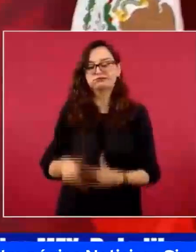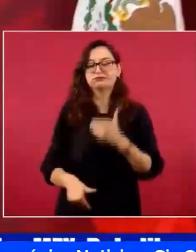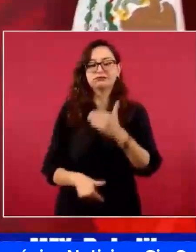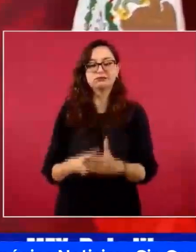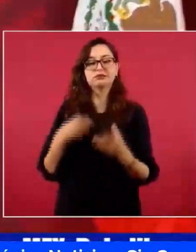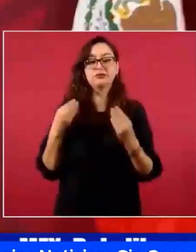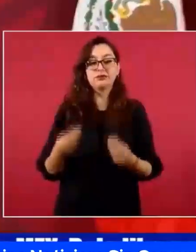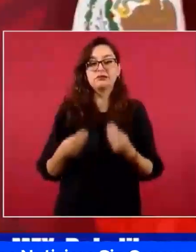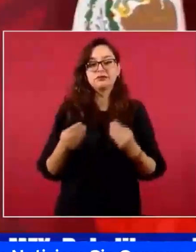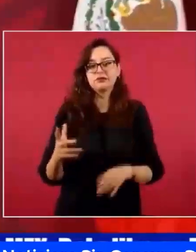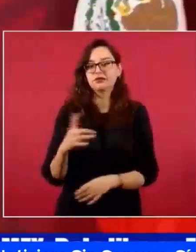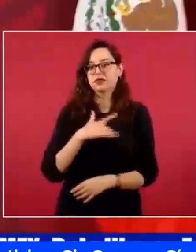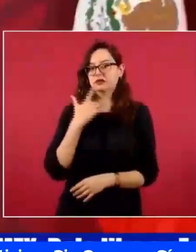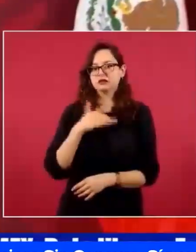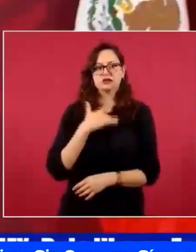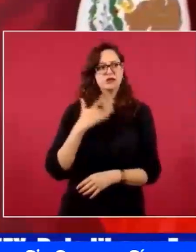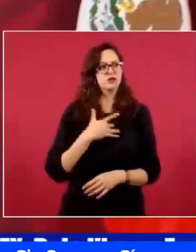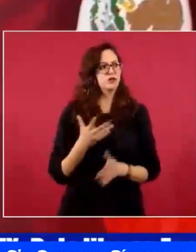al final